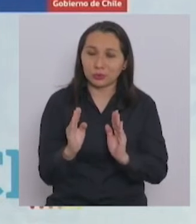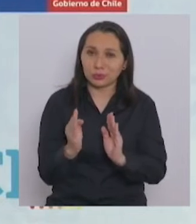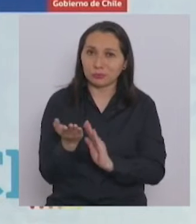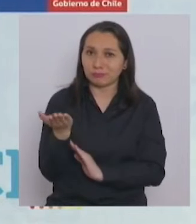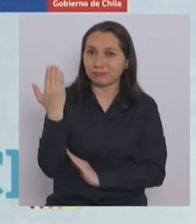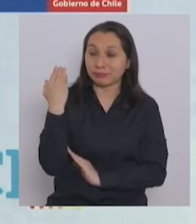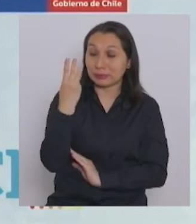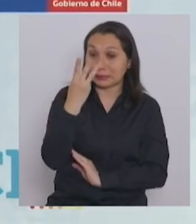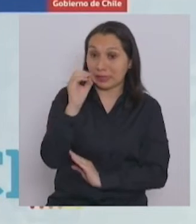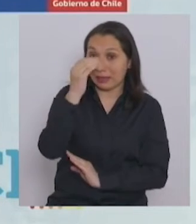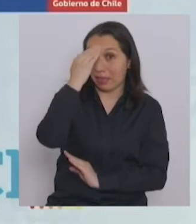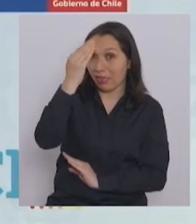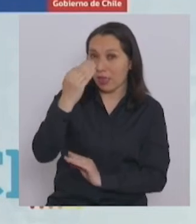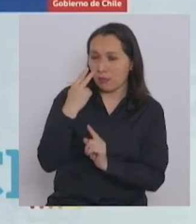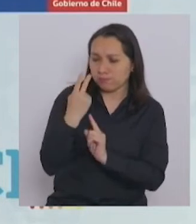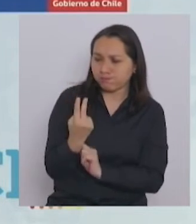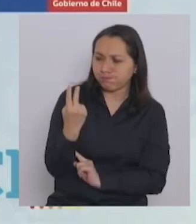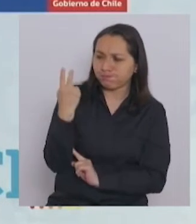últimos 30 días,